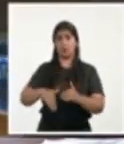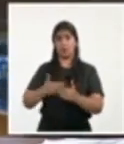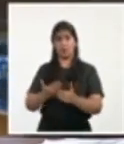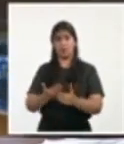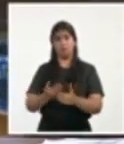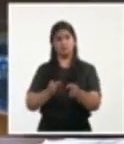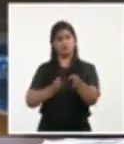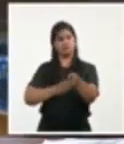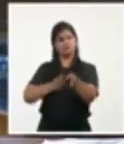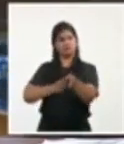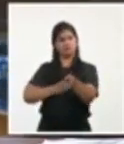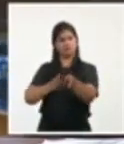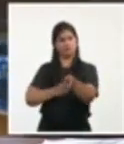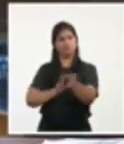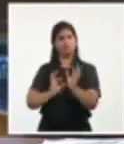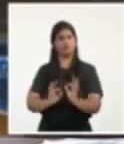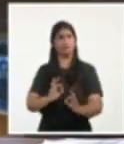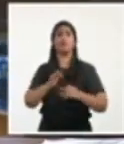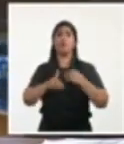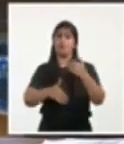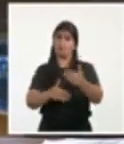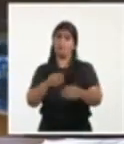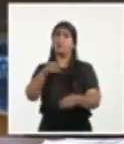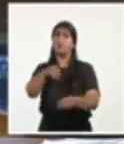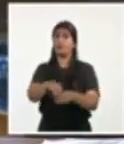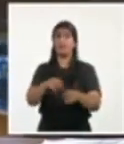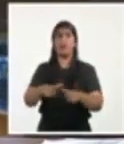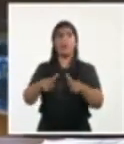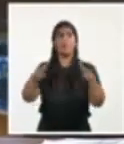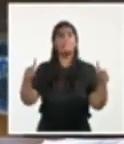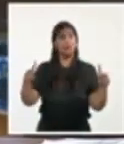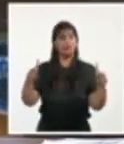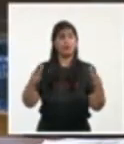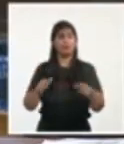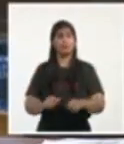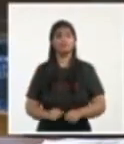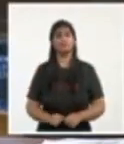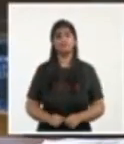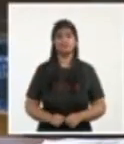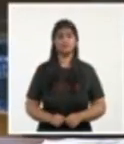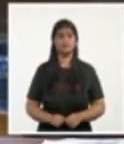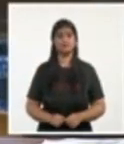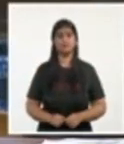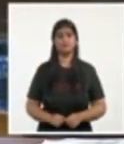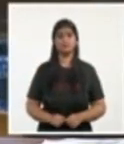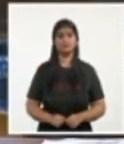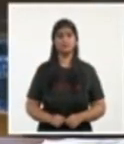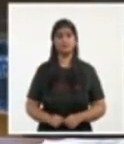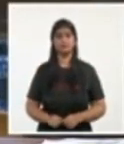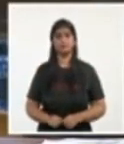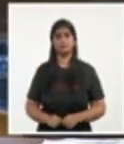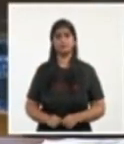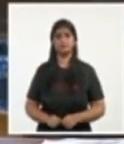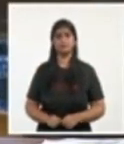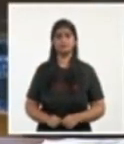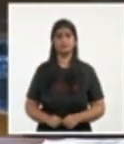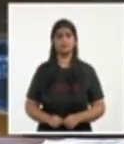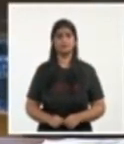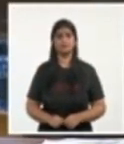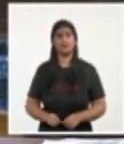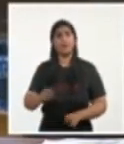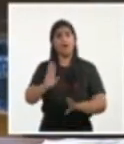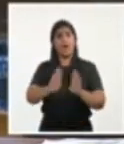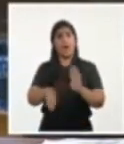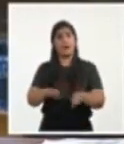ejemplo que me viene a la mente, la pelea de gallos por allá por Sandino, que generó una importante transmisión en la